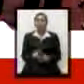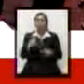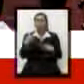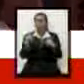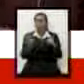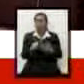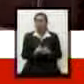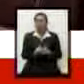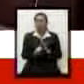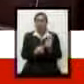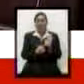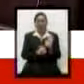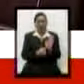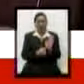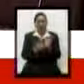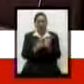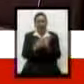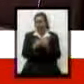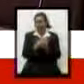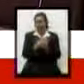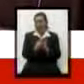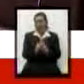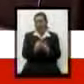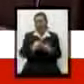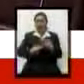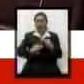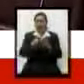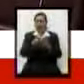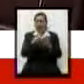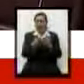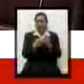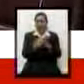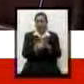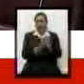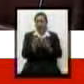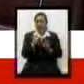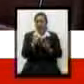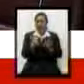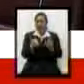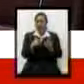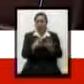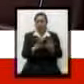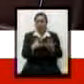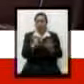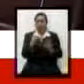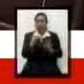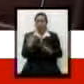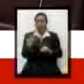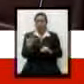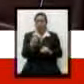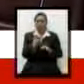Turismo, presentamos el dictamen recaído en los proyectos 1306, 1875